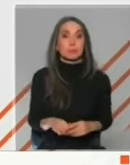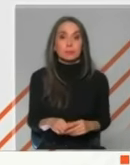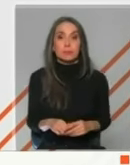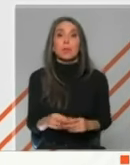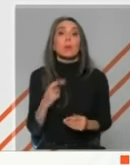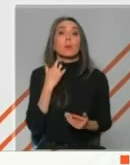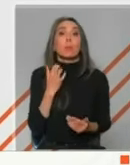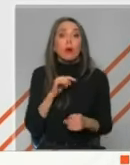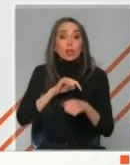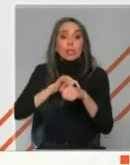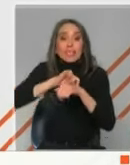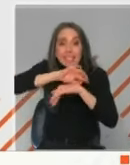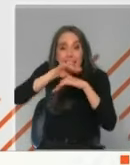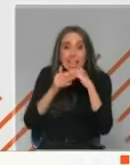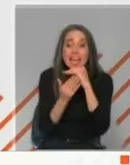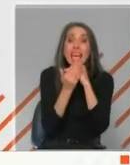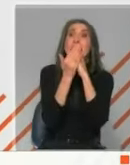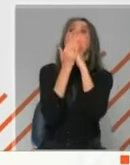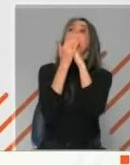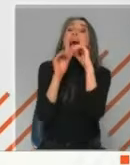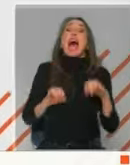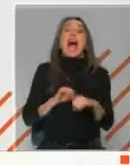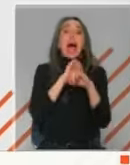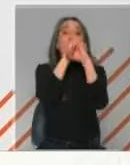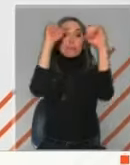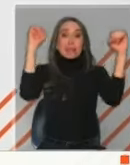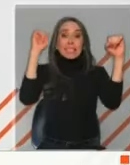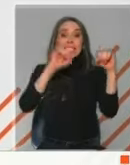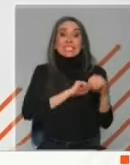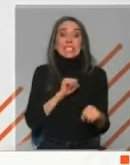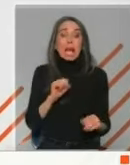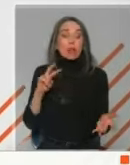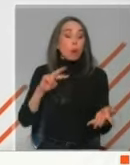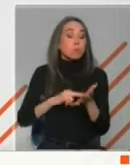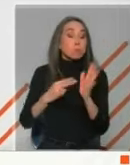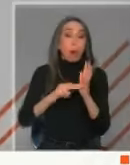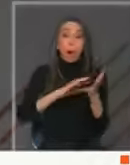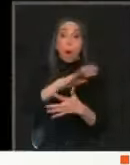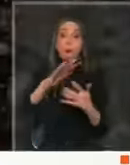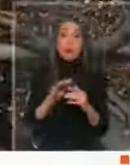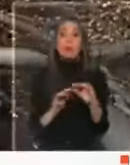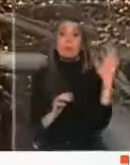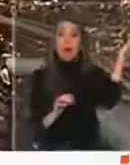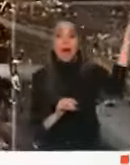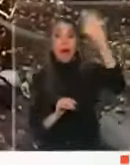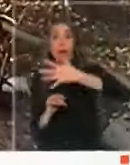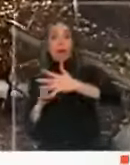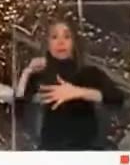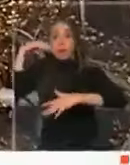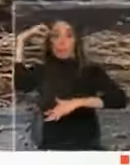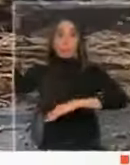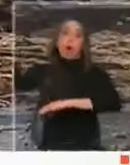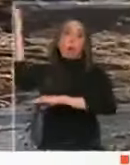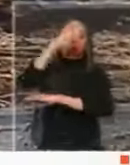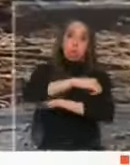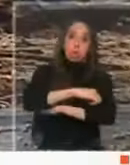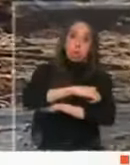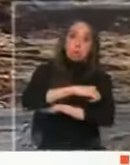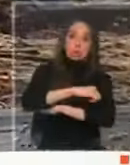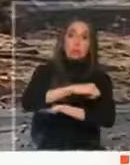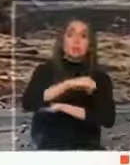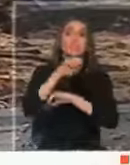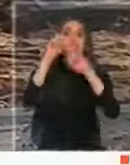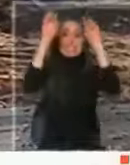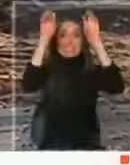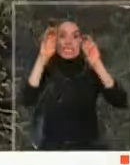Porque amanecíamos bajo un Santiago colapsado, con árboles y postes caídos, con